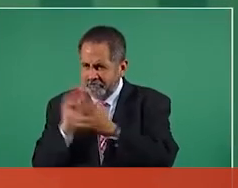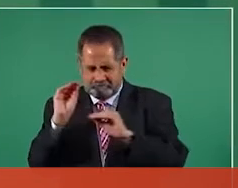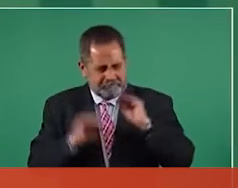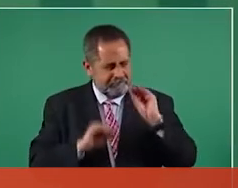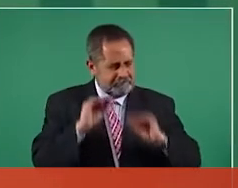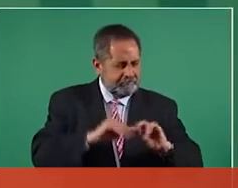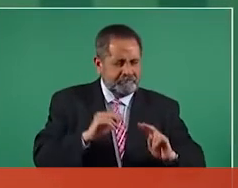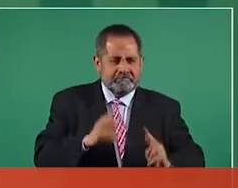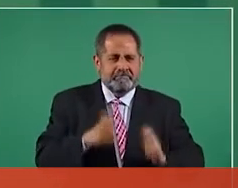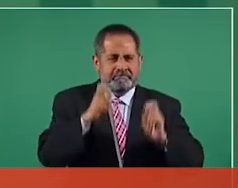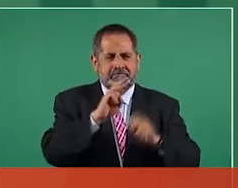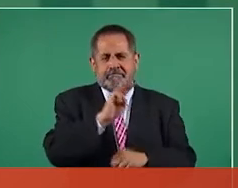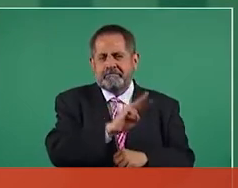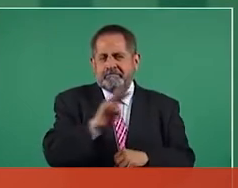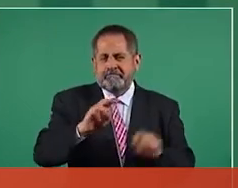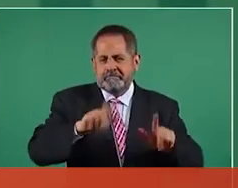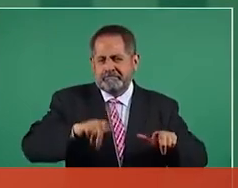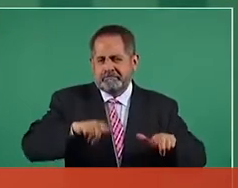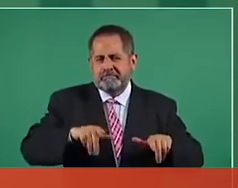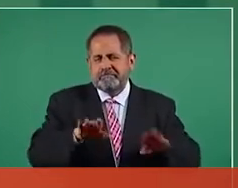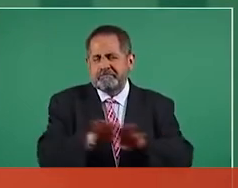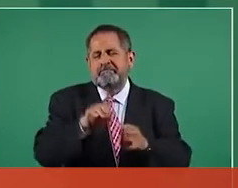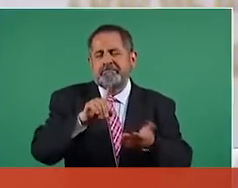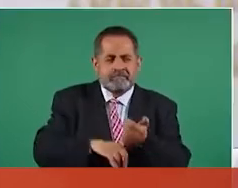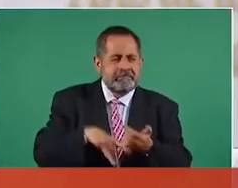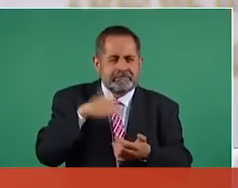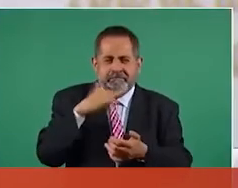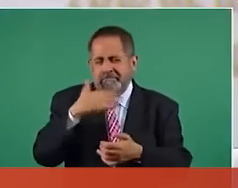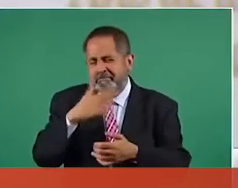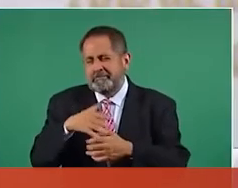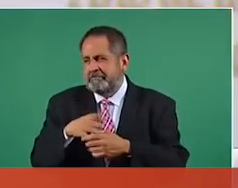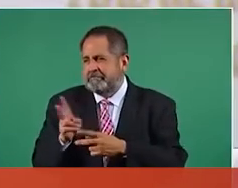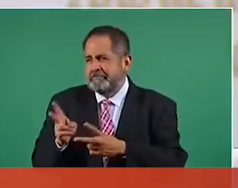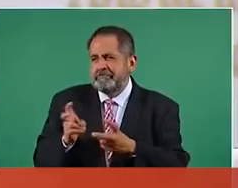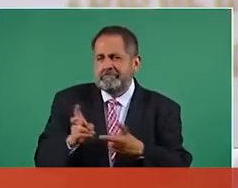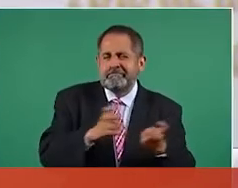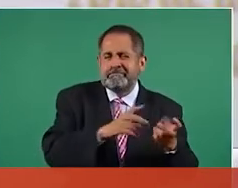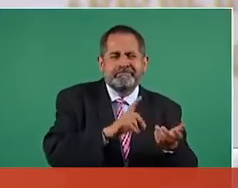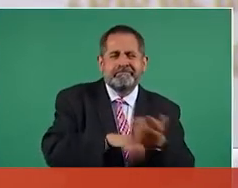que se alimentaba de toda la